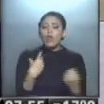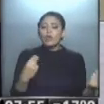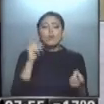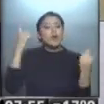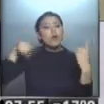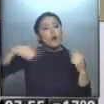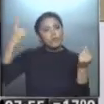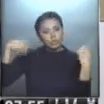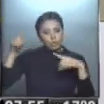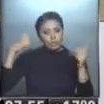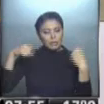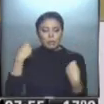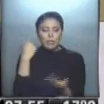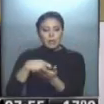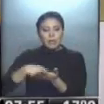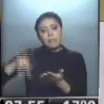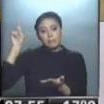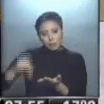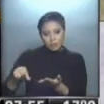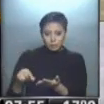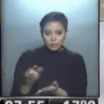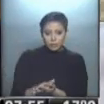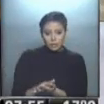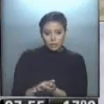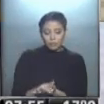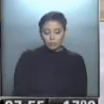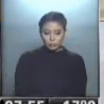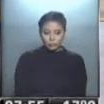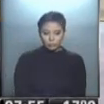el trámite para poder pagar el pasaje en un valor menor? Claro que sí.